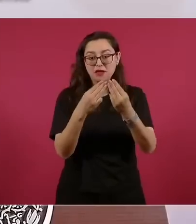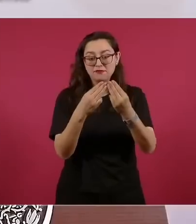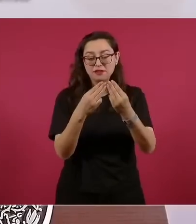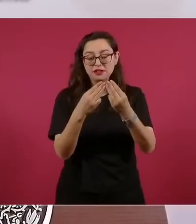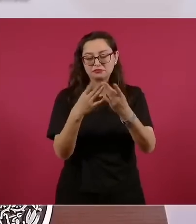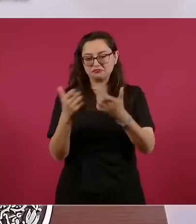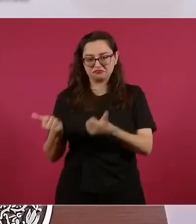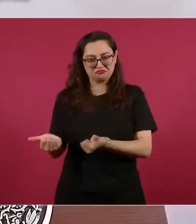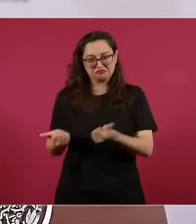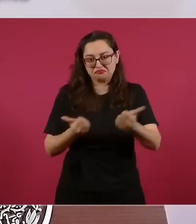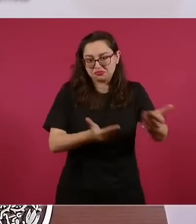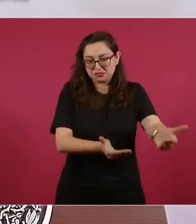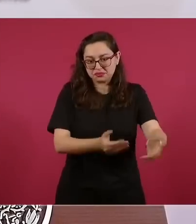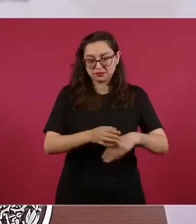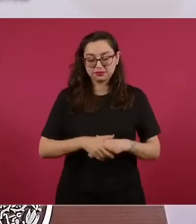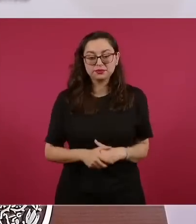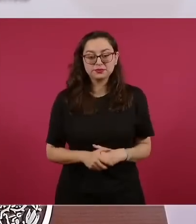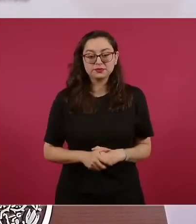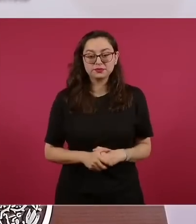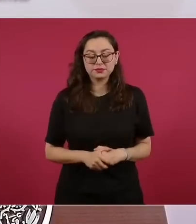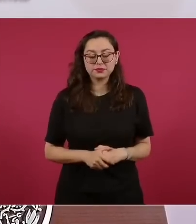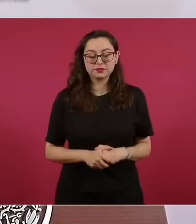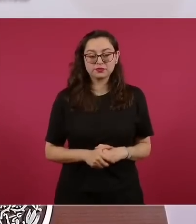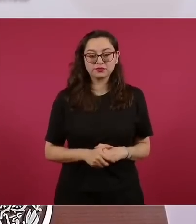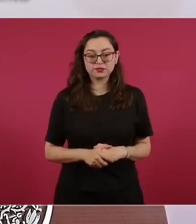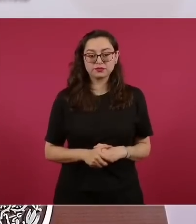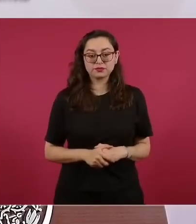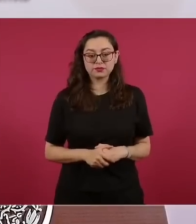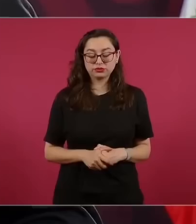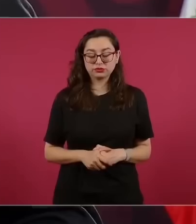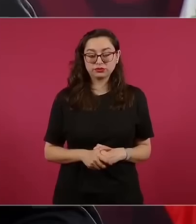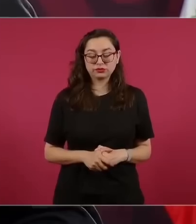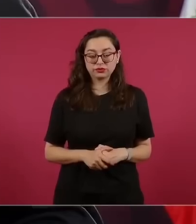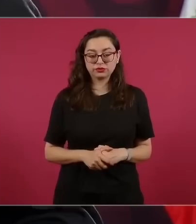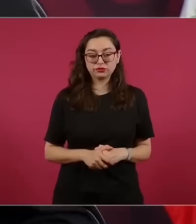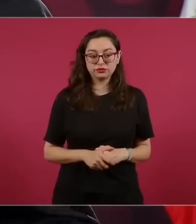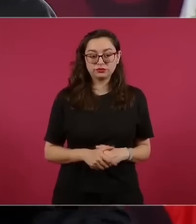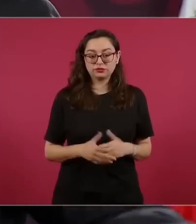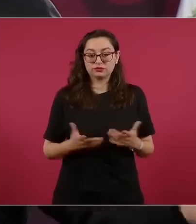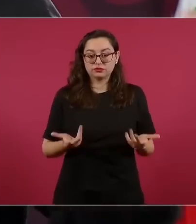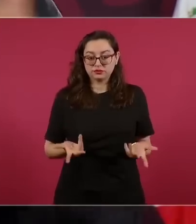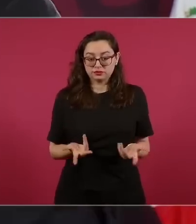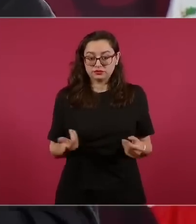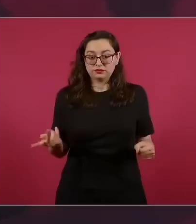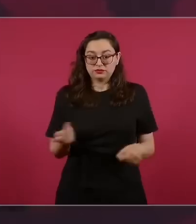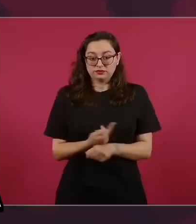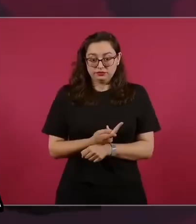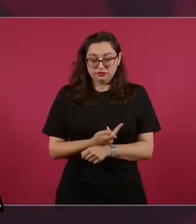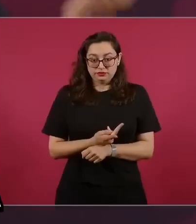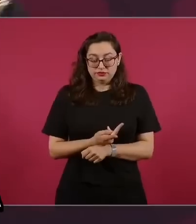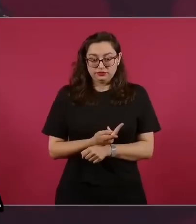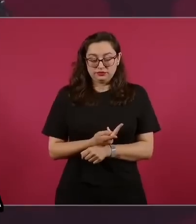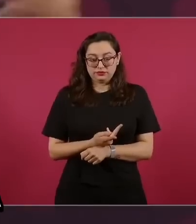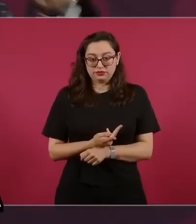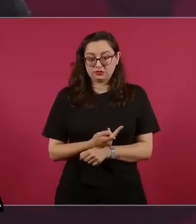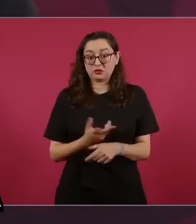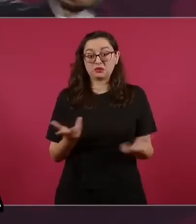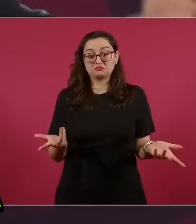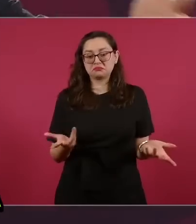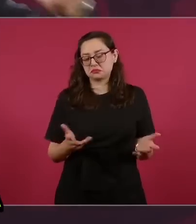de la delincuencia, los entregan las policías y que los